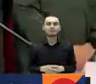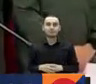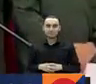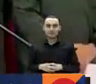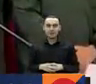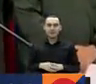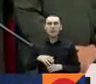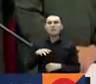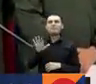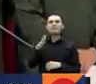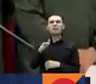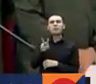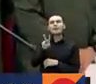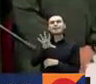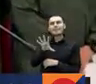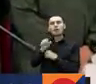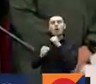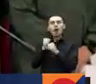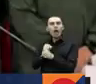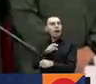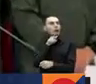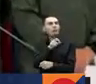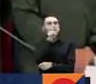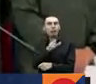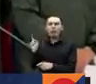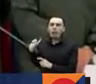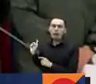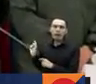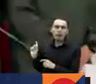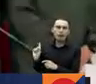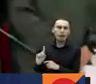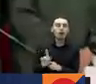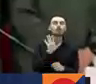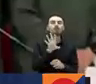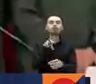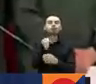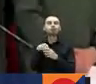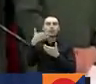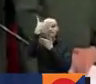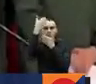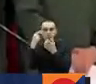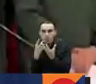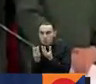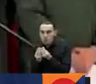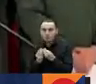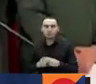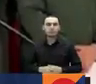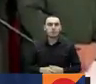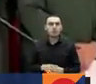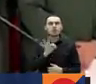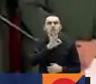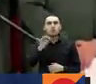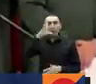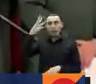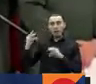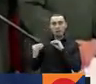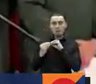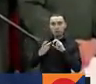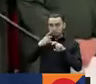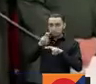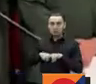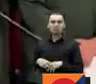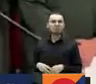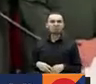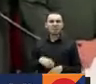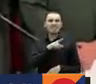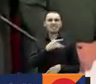de 25 años de trayectoria criminal y terrorista en las disidencias de la FARC, nunca entró al acuerdo. Se sentía